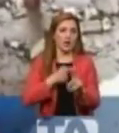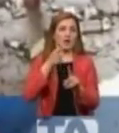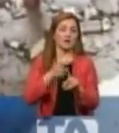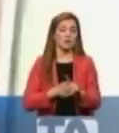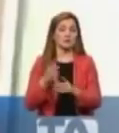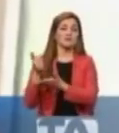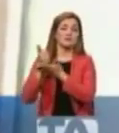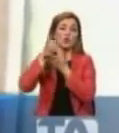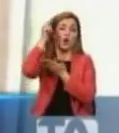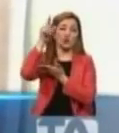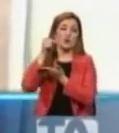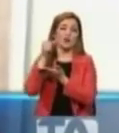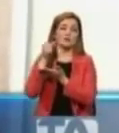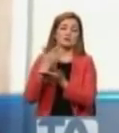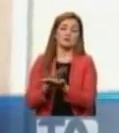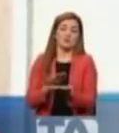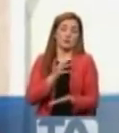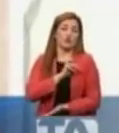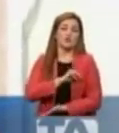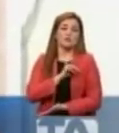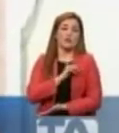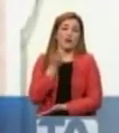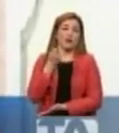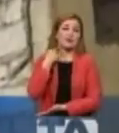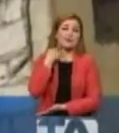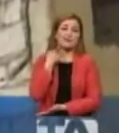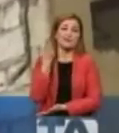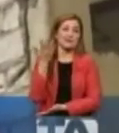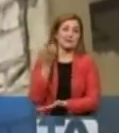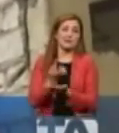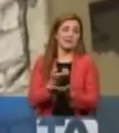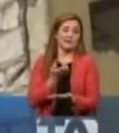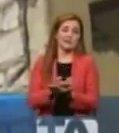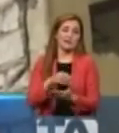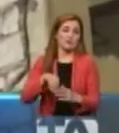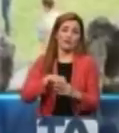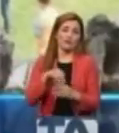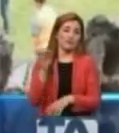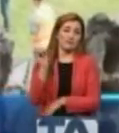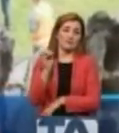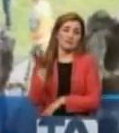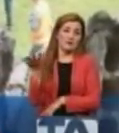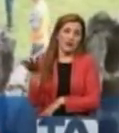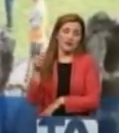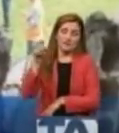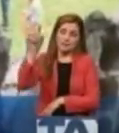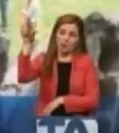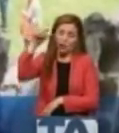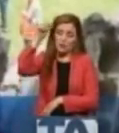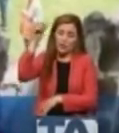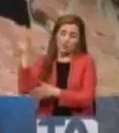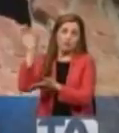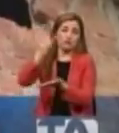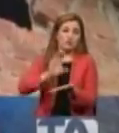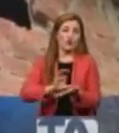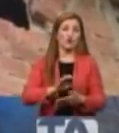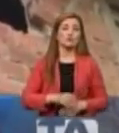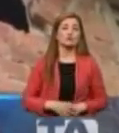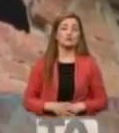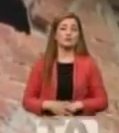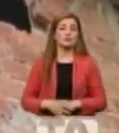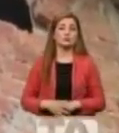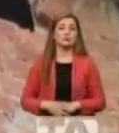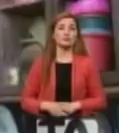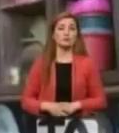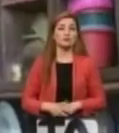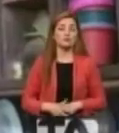la ayuda por parte del Estado, ya que el municipio no cuenta con los recursos necesarios para ayudar a la población afectada.